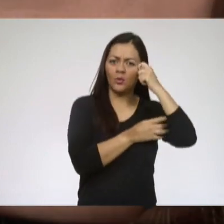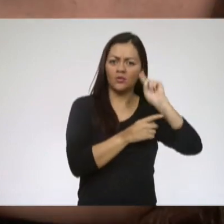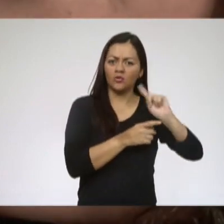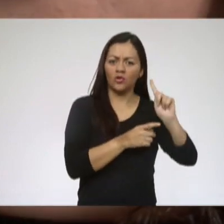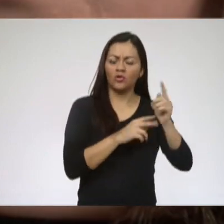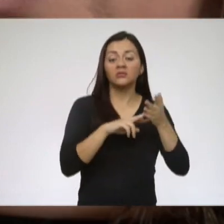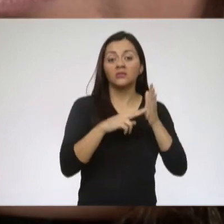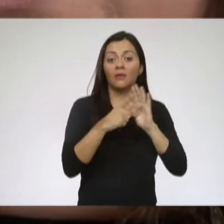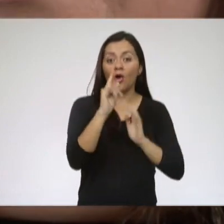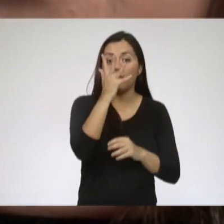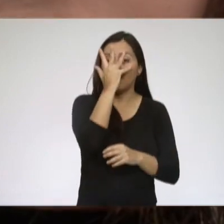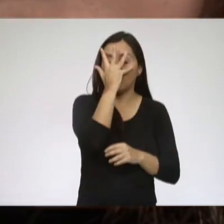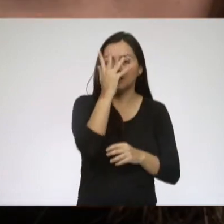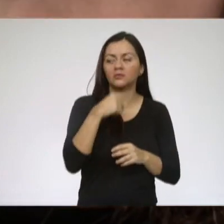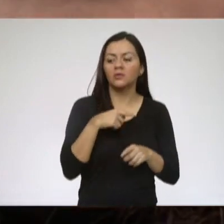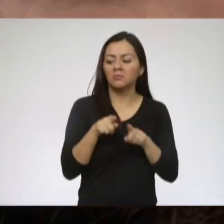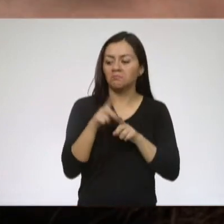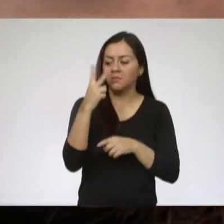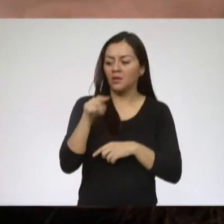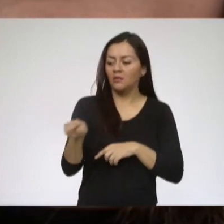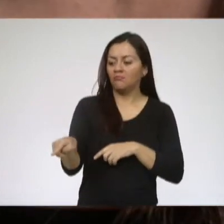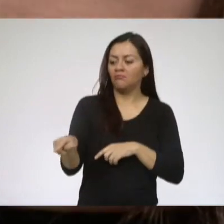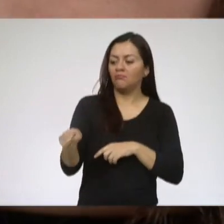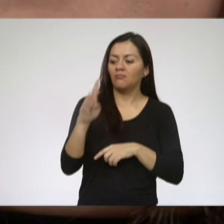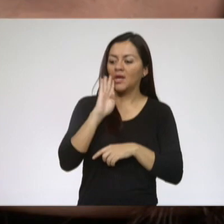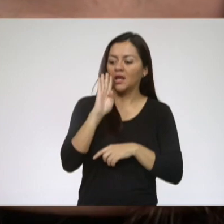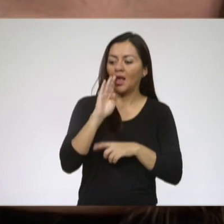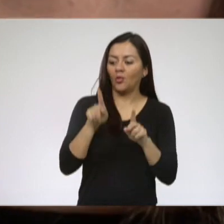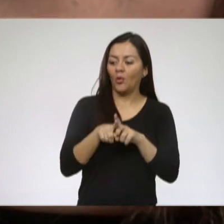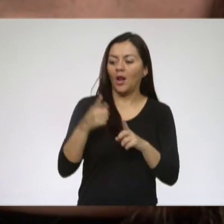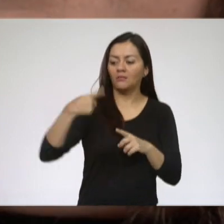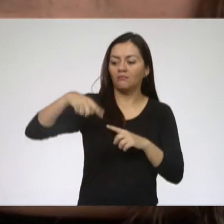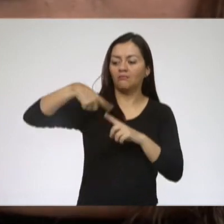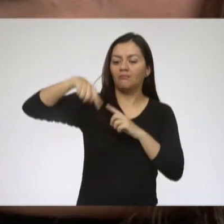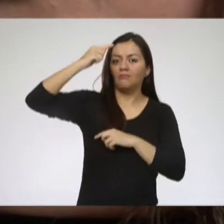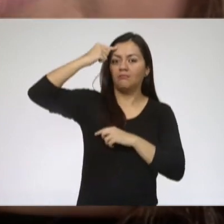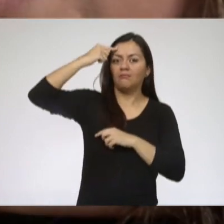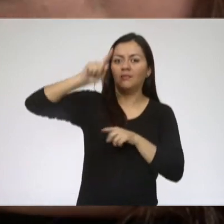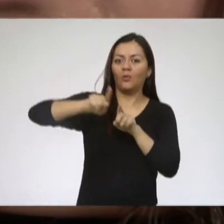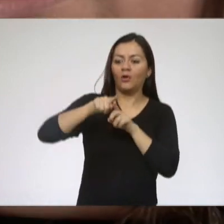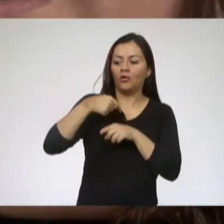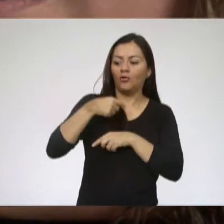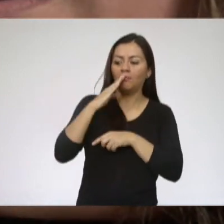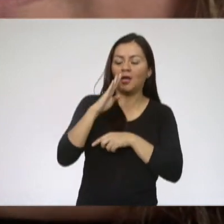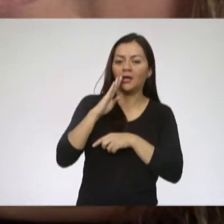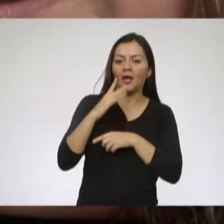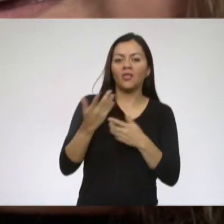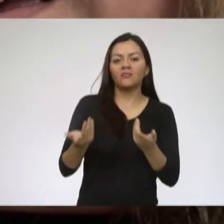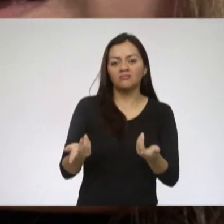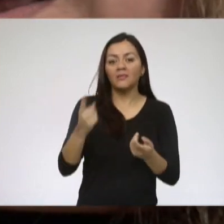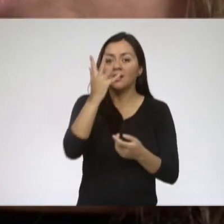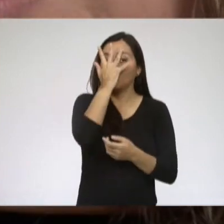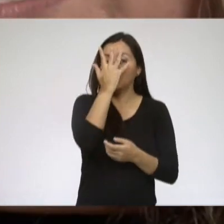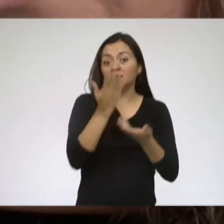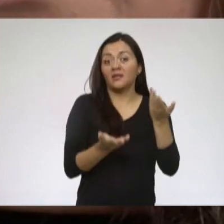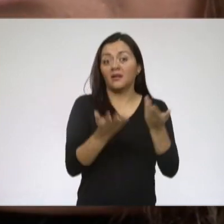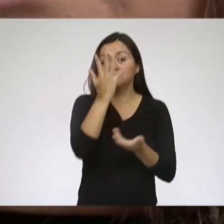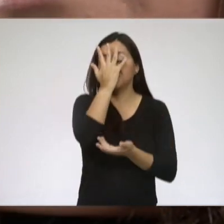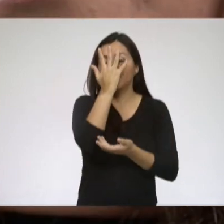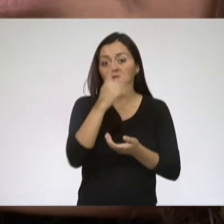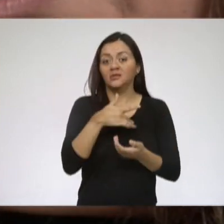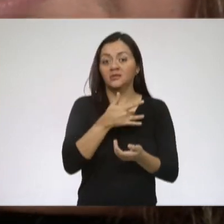vez rebeldes, porque fueron diferentes. Hubo una época en la